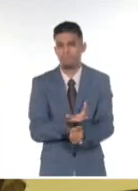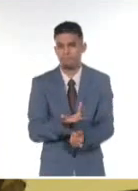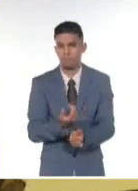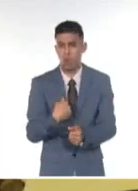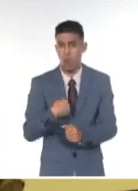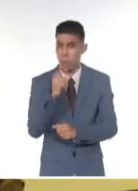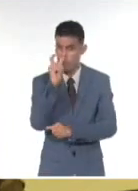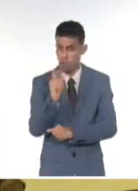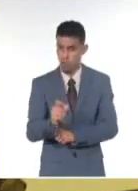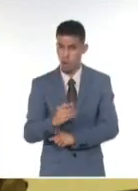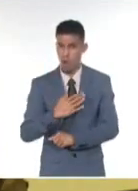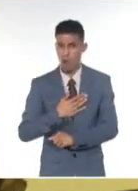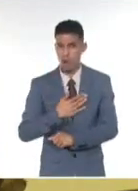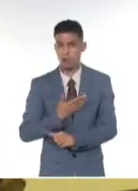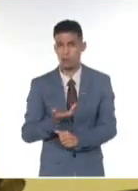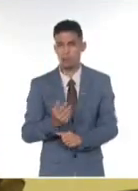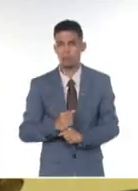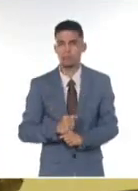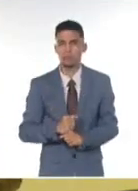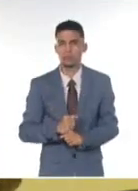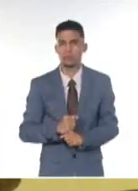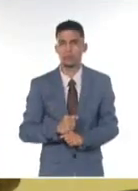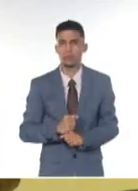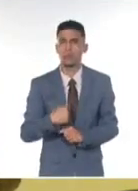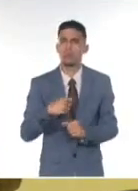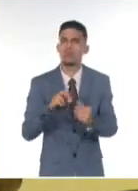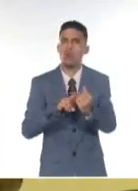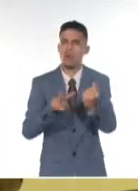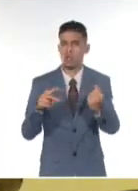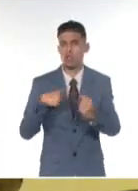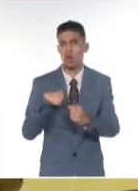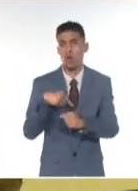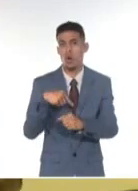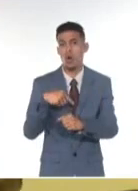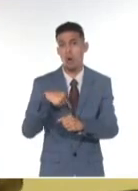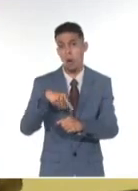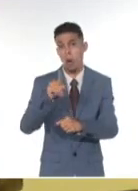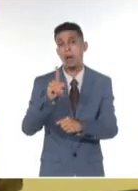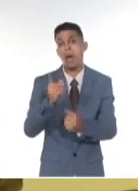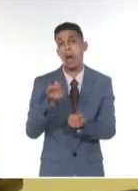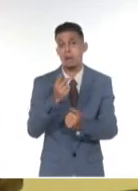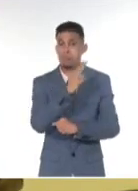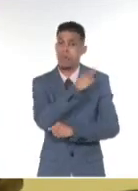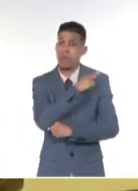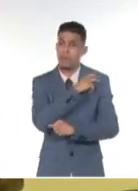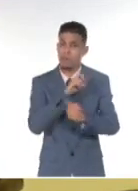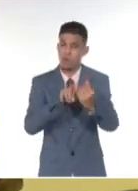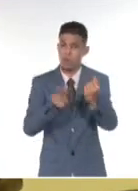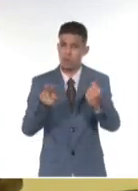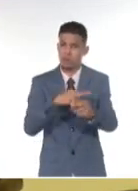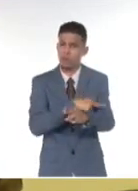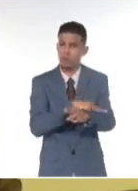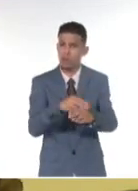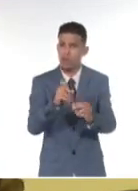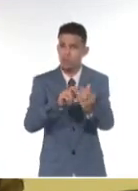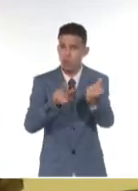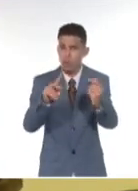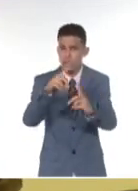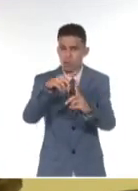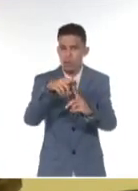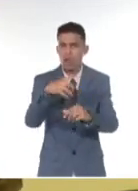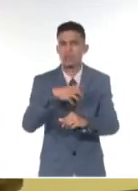personal dirigir esta heroica provincia que tiene una historia que tiene